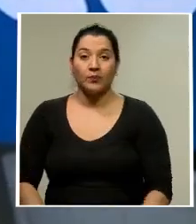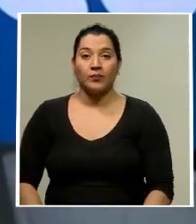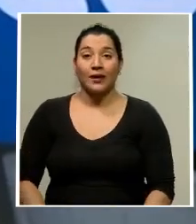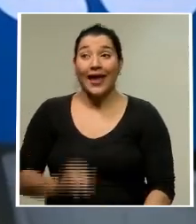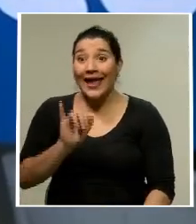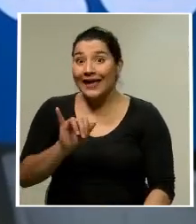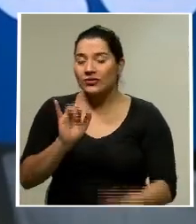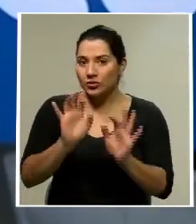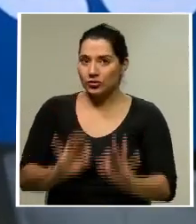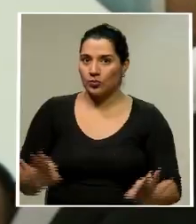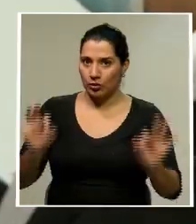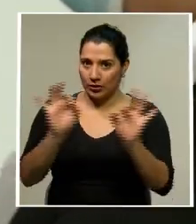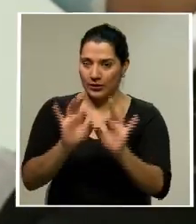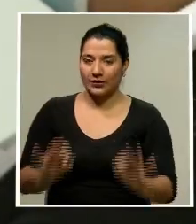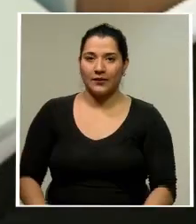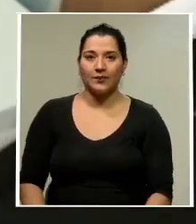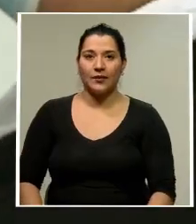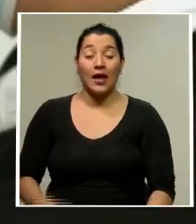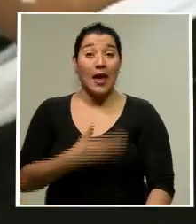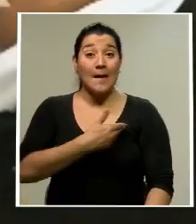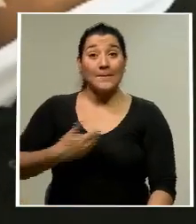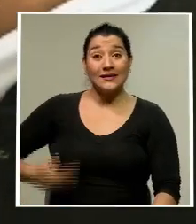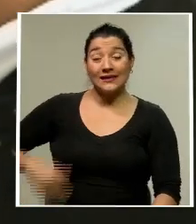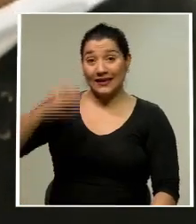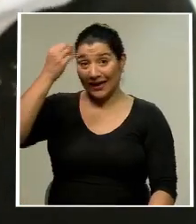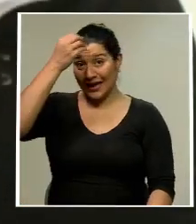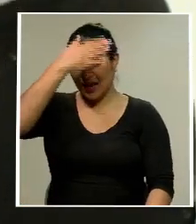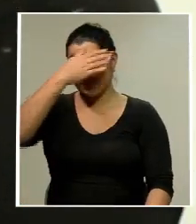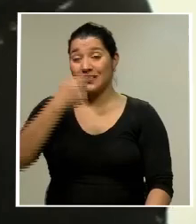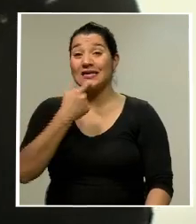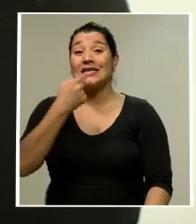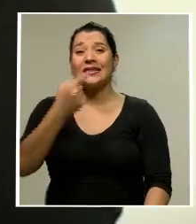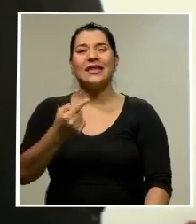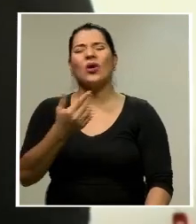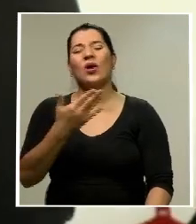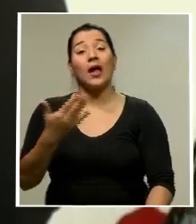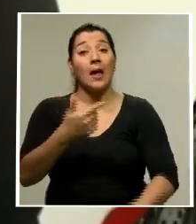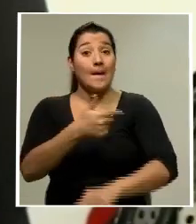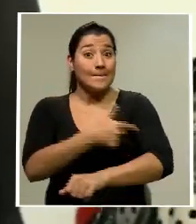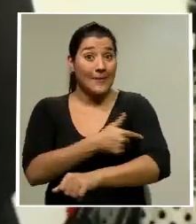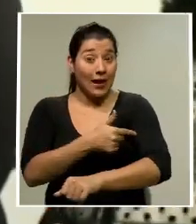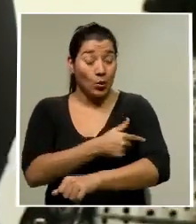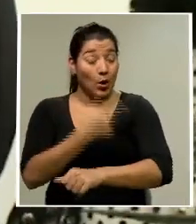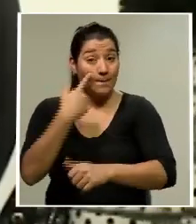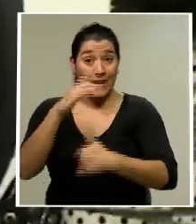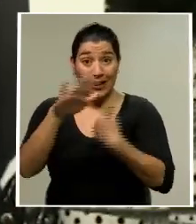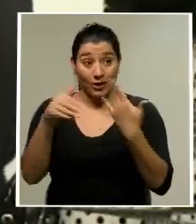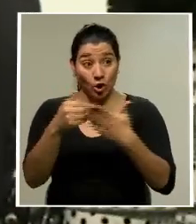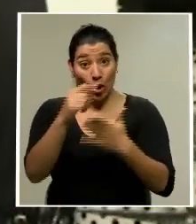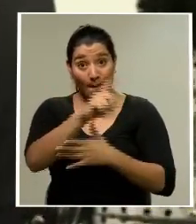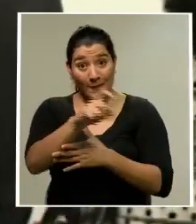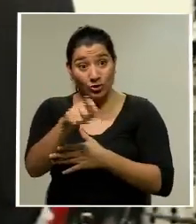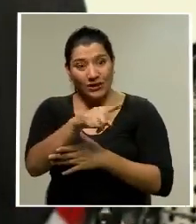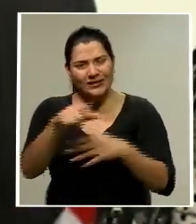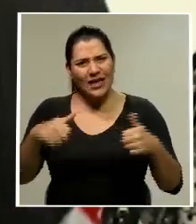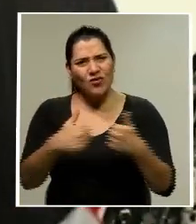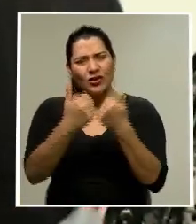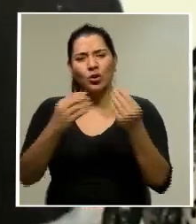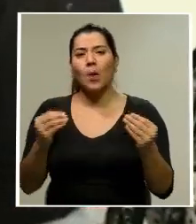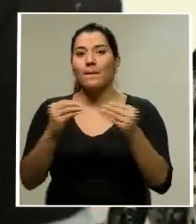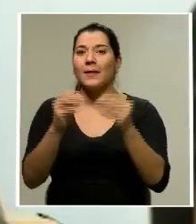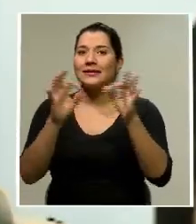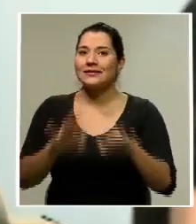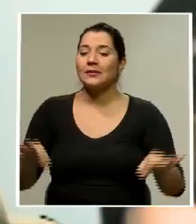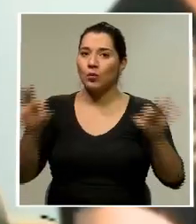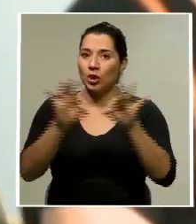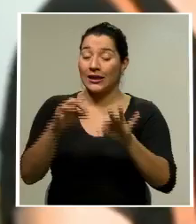es lo importante. El presidente Carlos Alvarado dijo que la vacunación de todos los ciudadanos es uno de los retos más importantes que